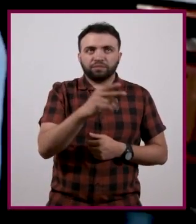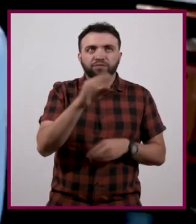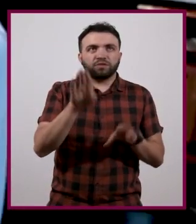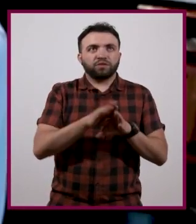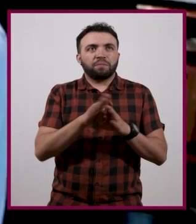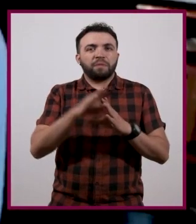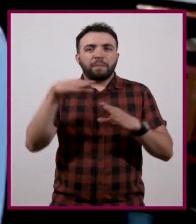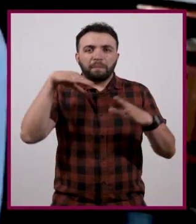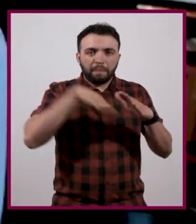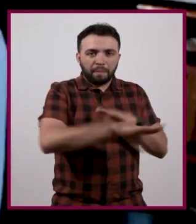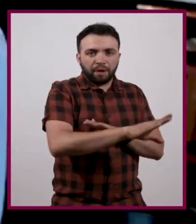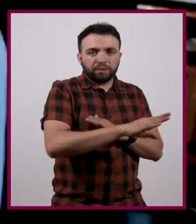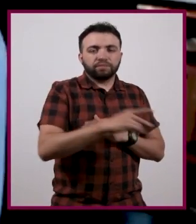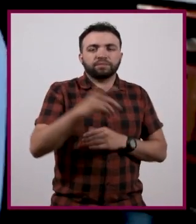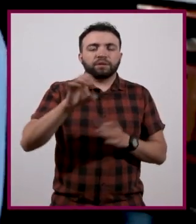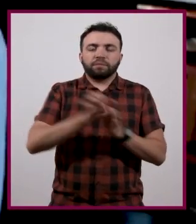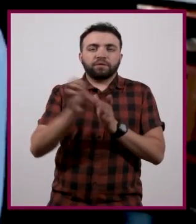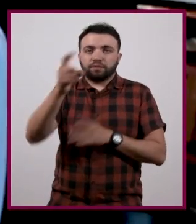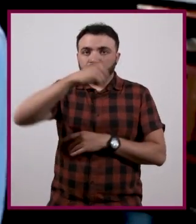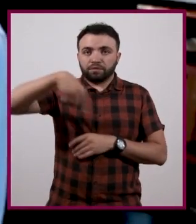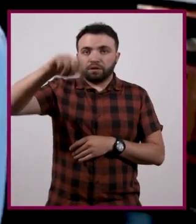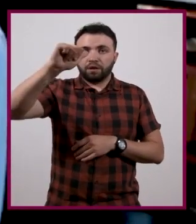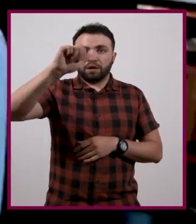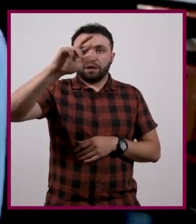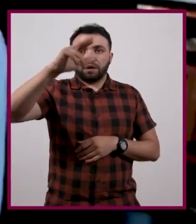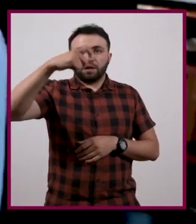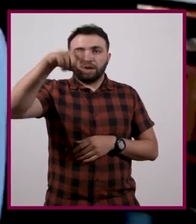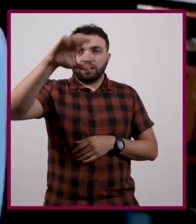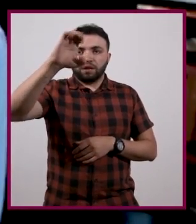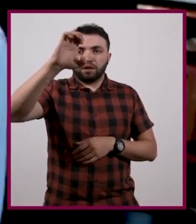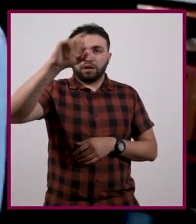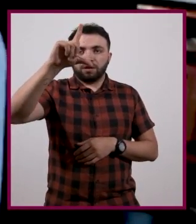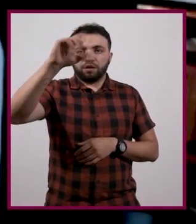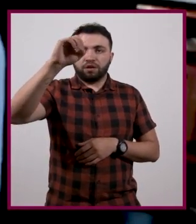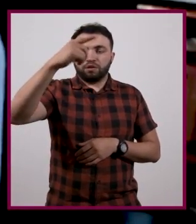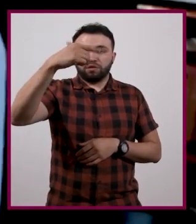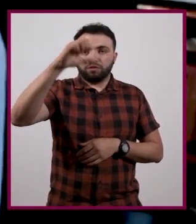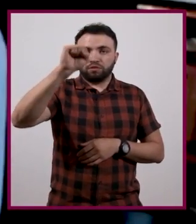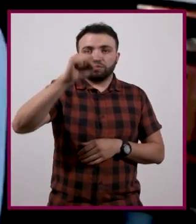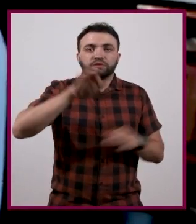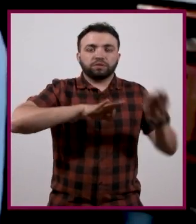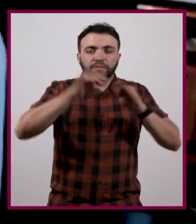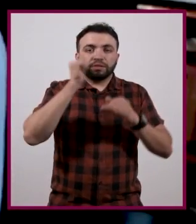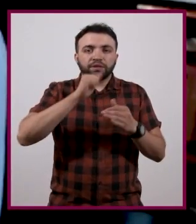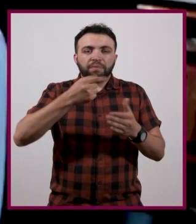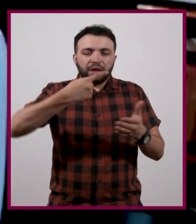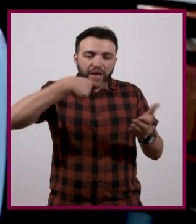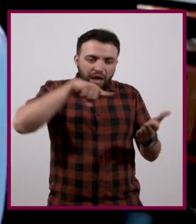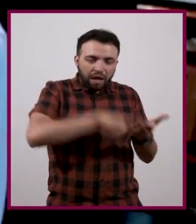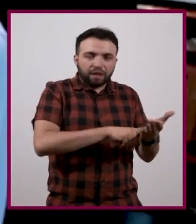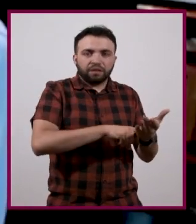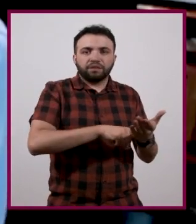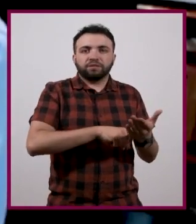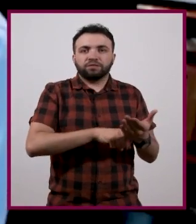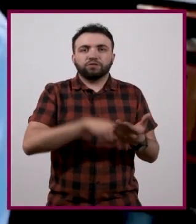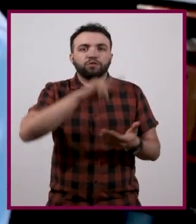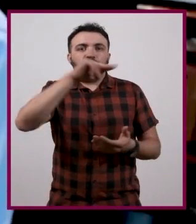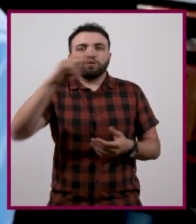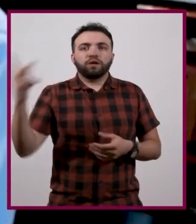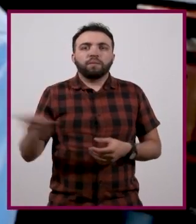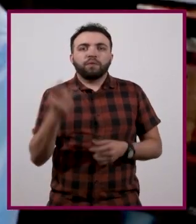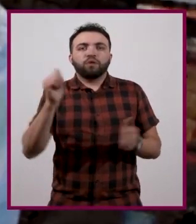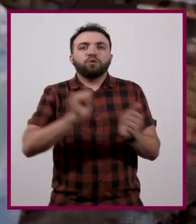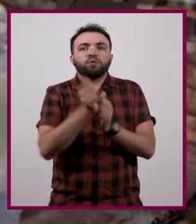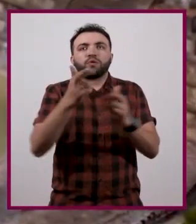hacia adentro. Es decir, los arqueólogos lo trabajamos viéndolo muy hacia adentro, preguntándonos poco por